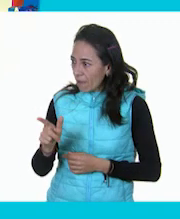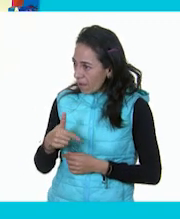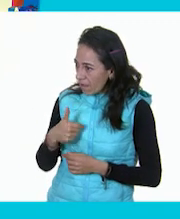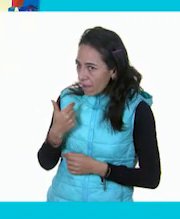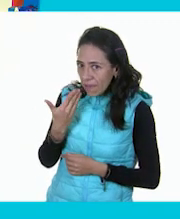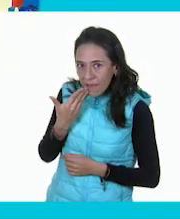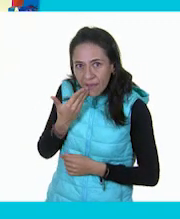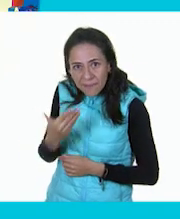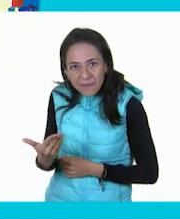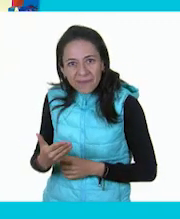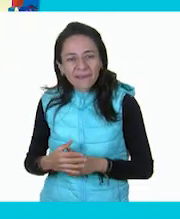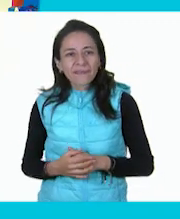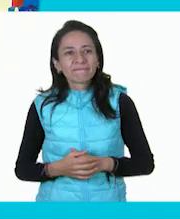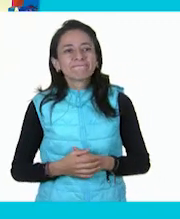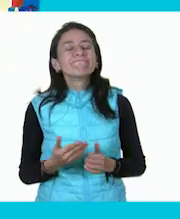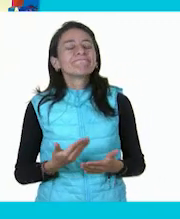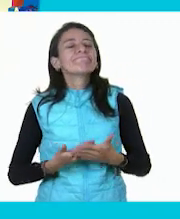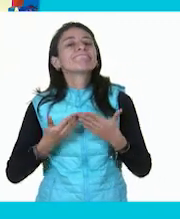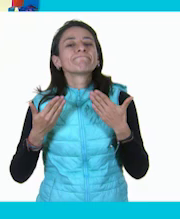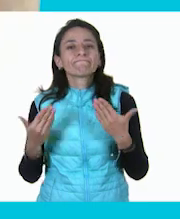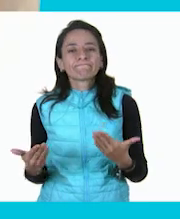Ahora tú.